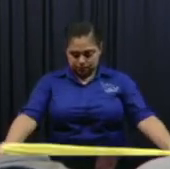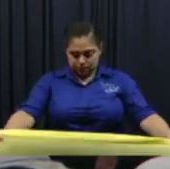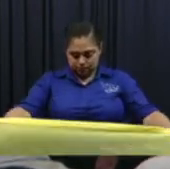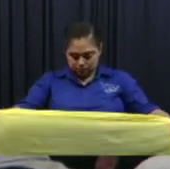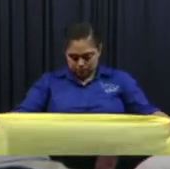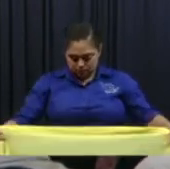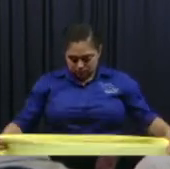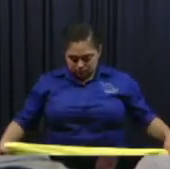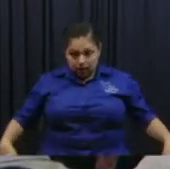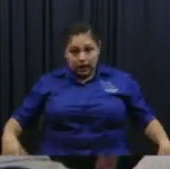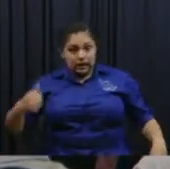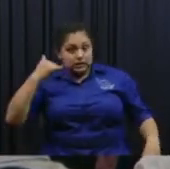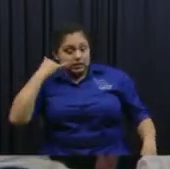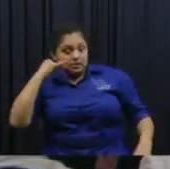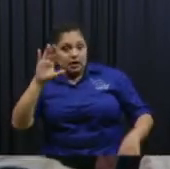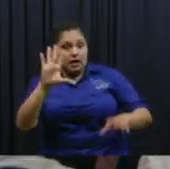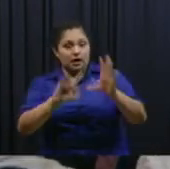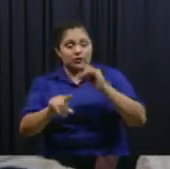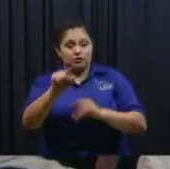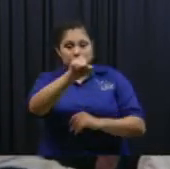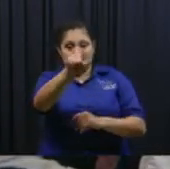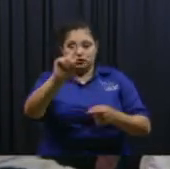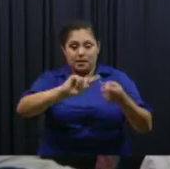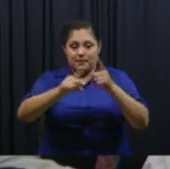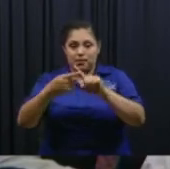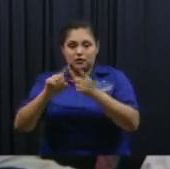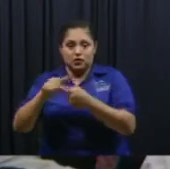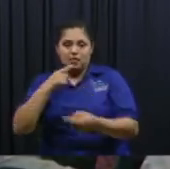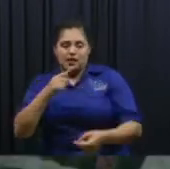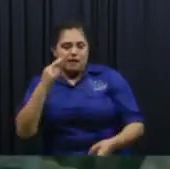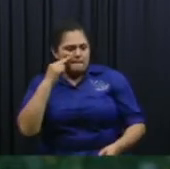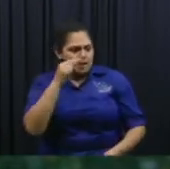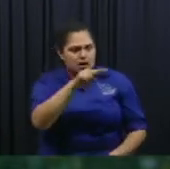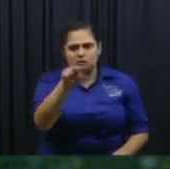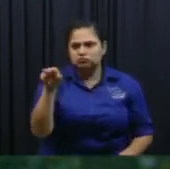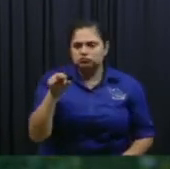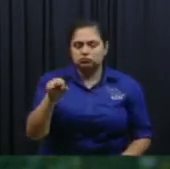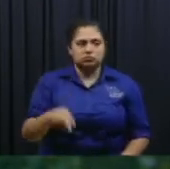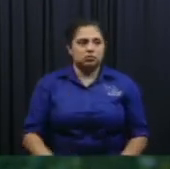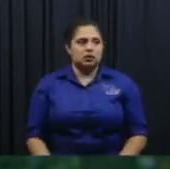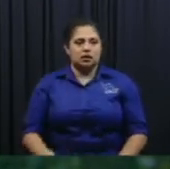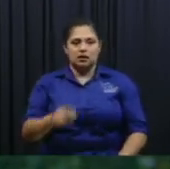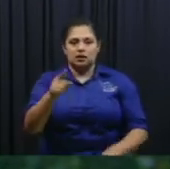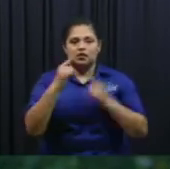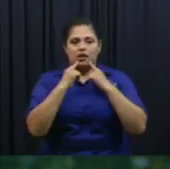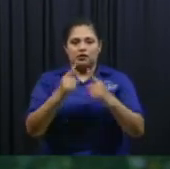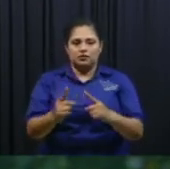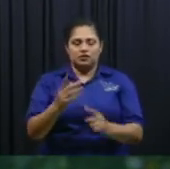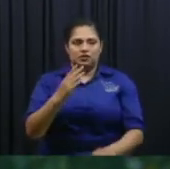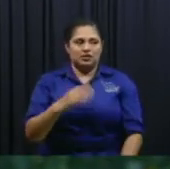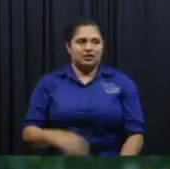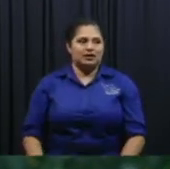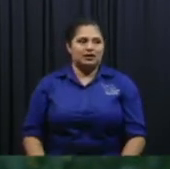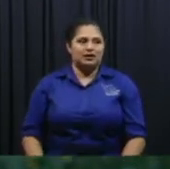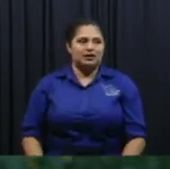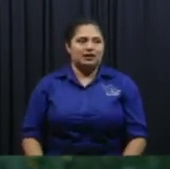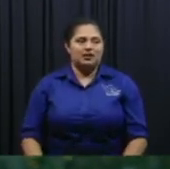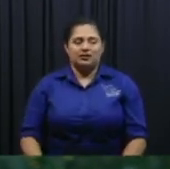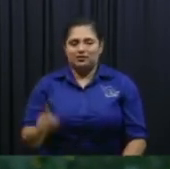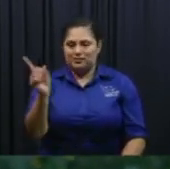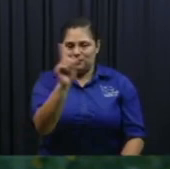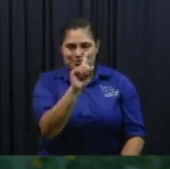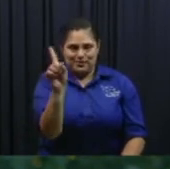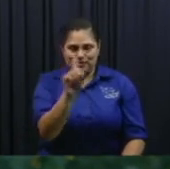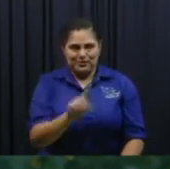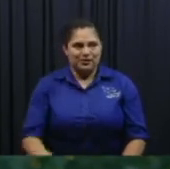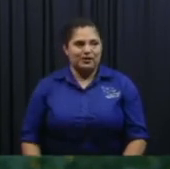llame algún sonido míralo hermano no es que es un anuncio de nuestros patrocinadores reprendo en el